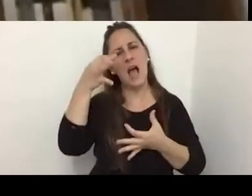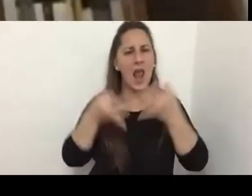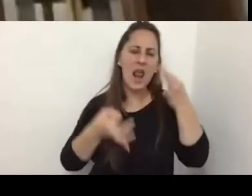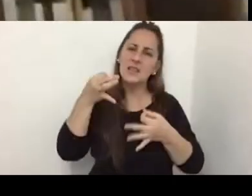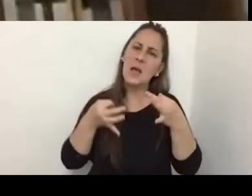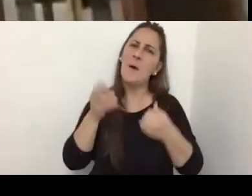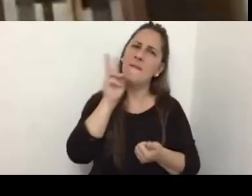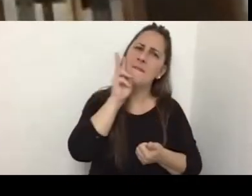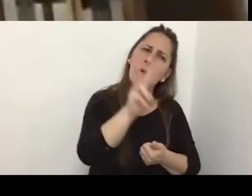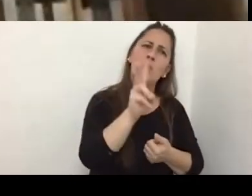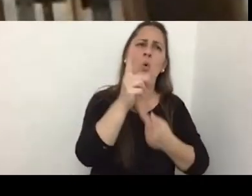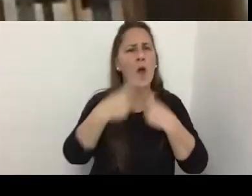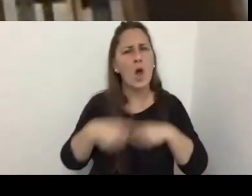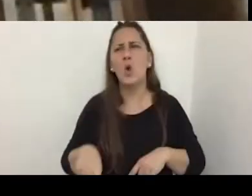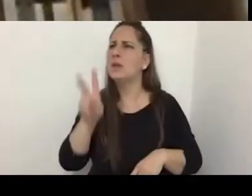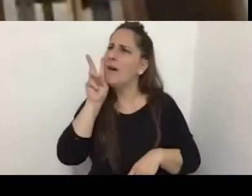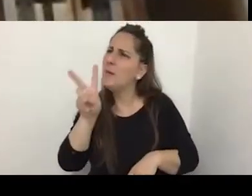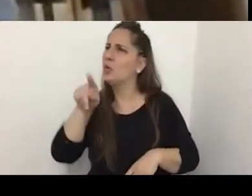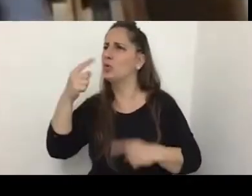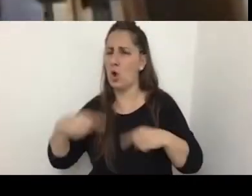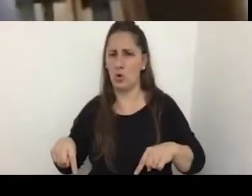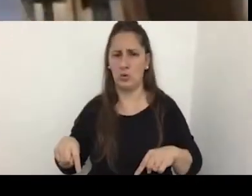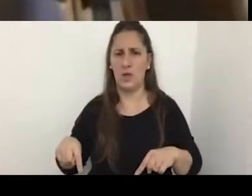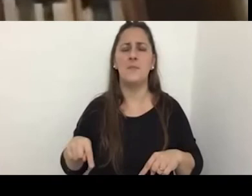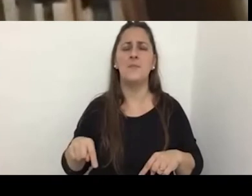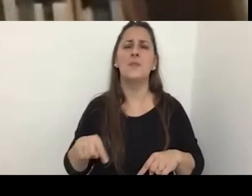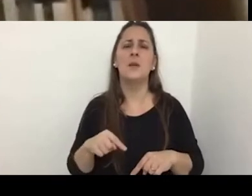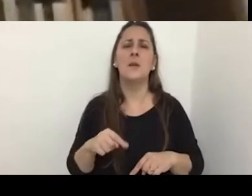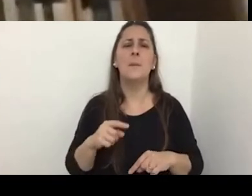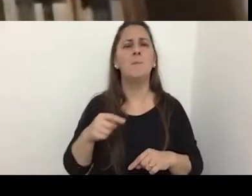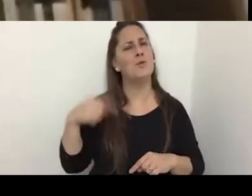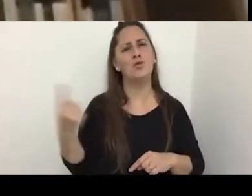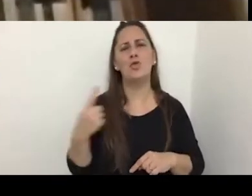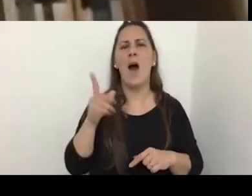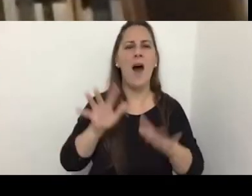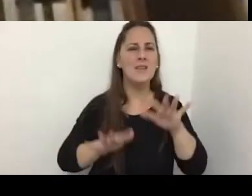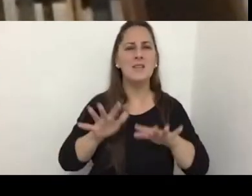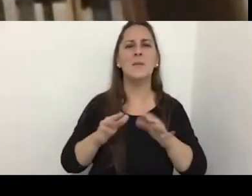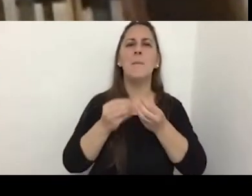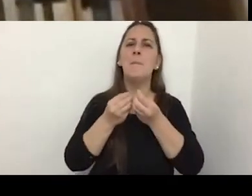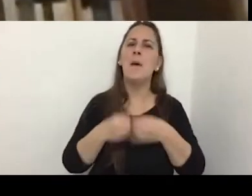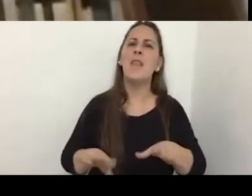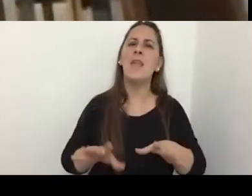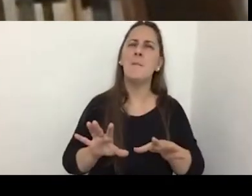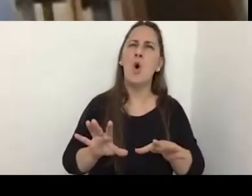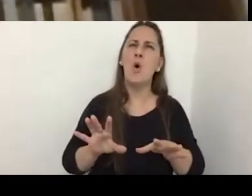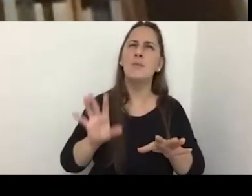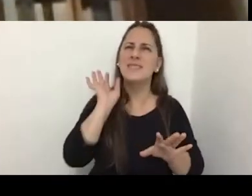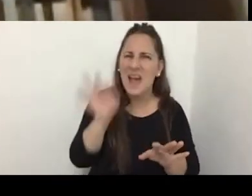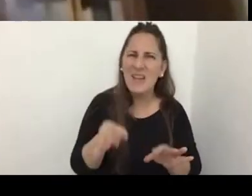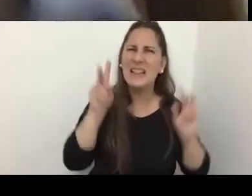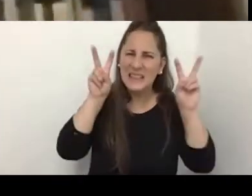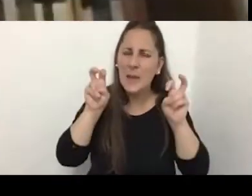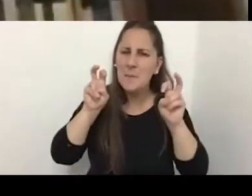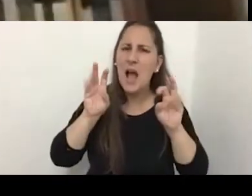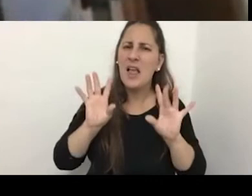cosa en uno, pero no lo digo por vos, perdemos la complejidad de las cuestiones y es más